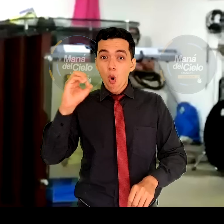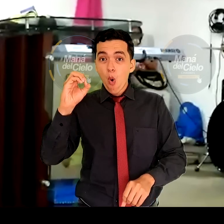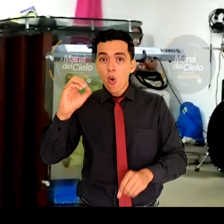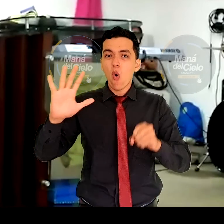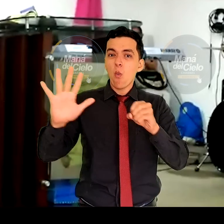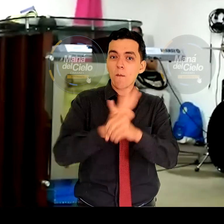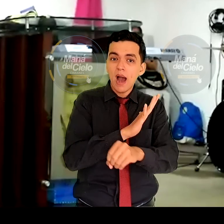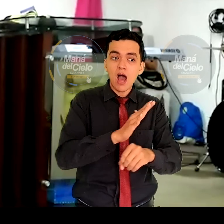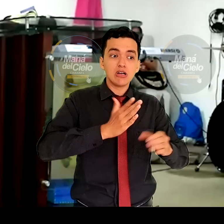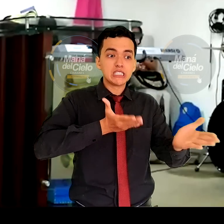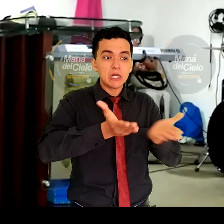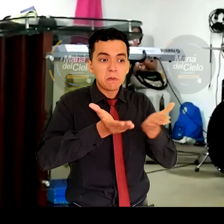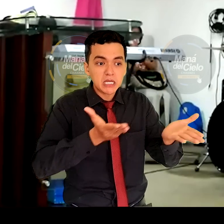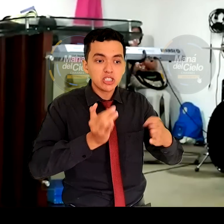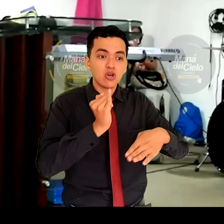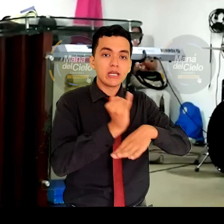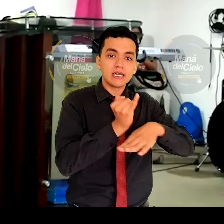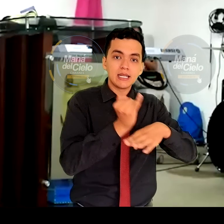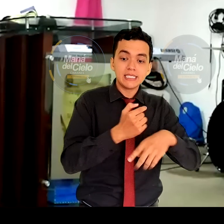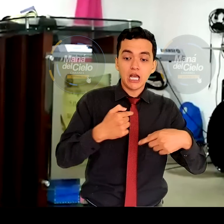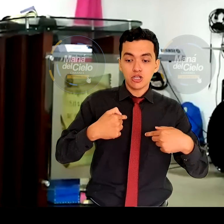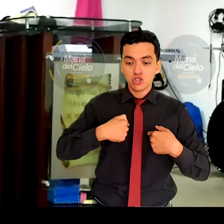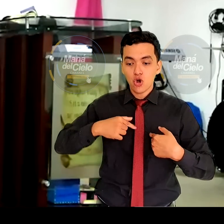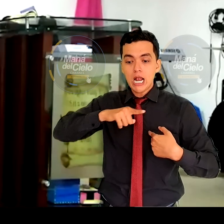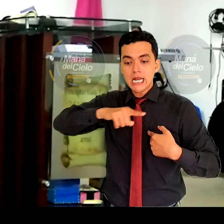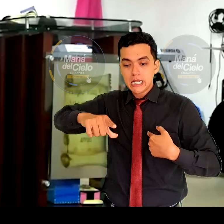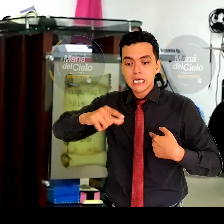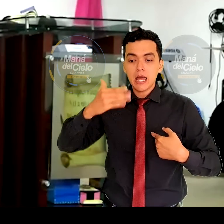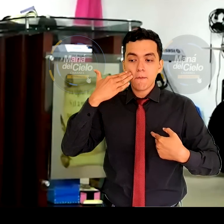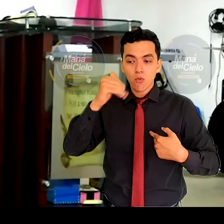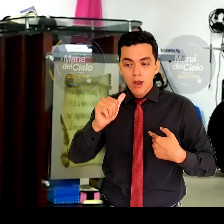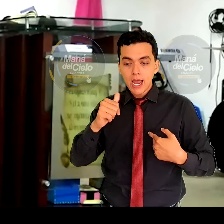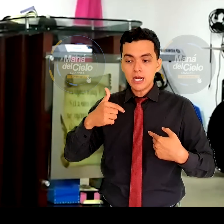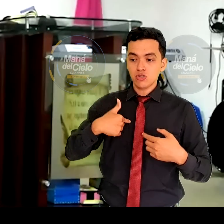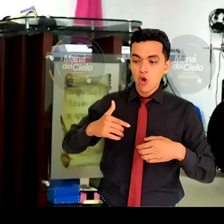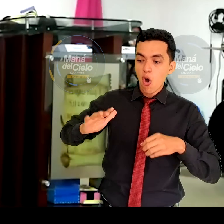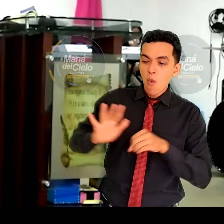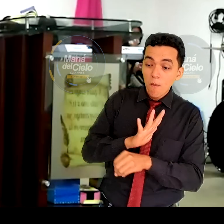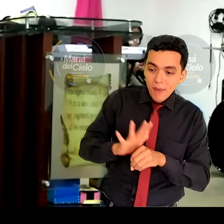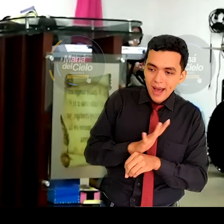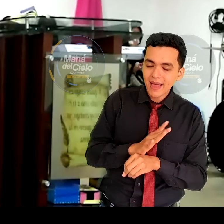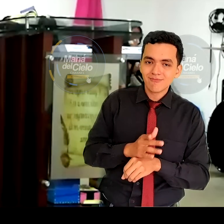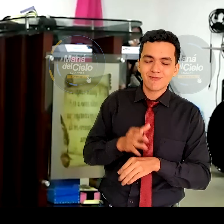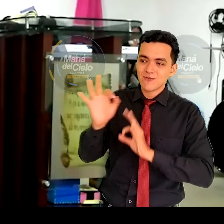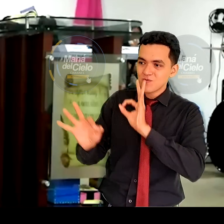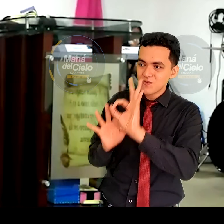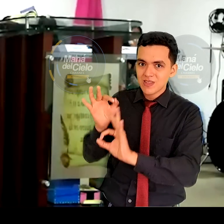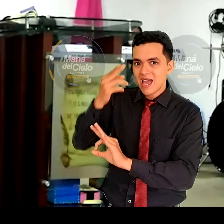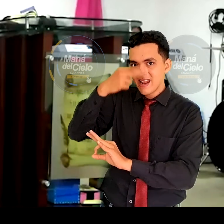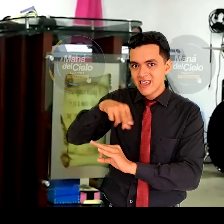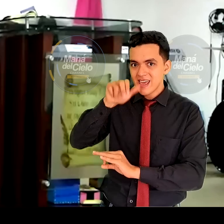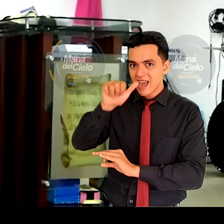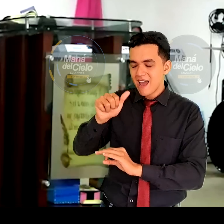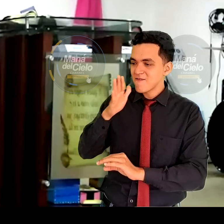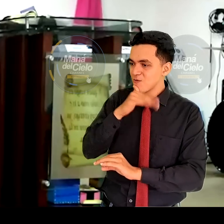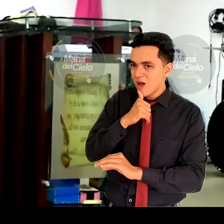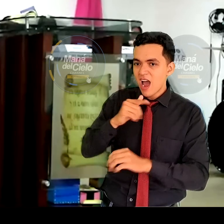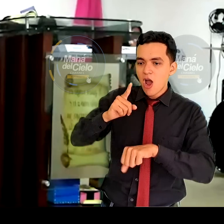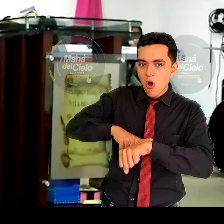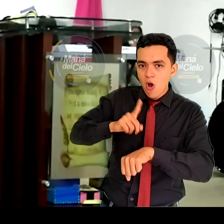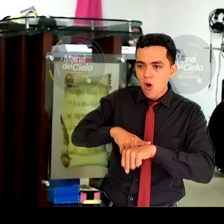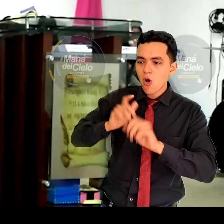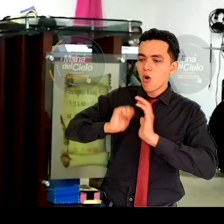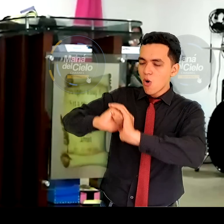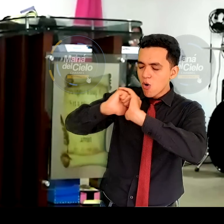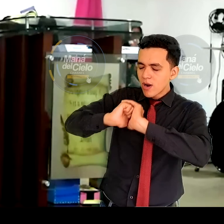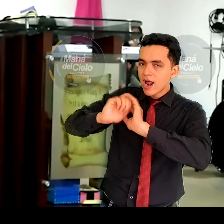cosas. No, faltó oración en mi casa y se perdió, se desubicó su hija. Yo quiero decirles, hermanos, en esta noche, tengamos mucho